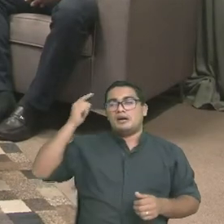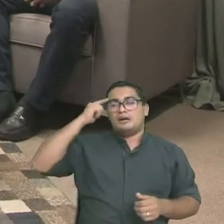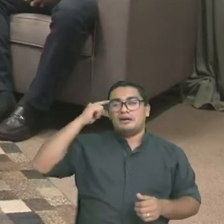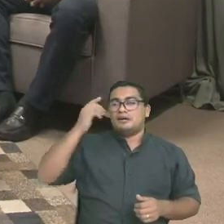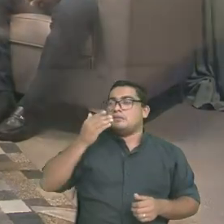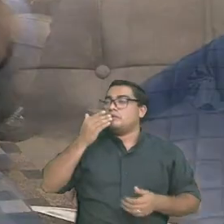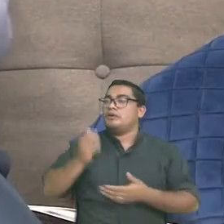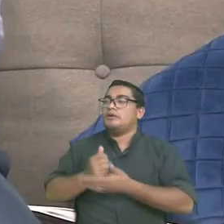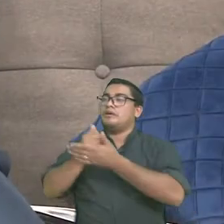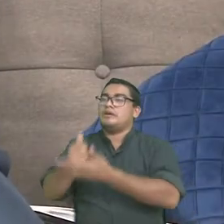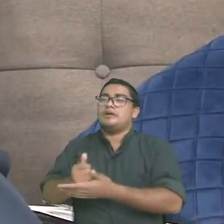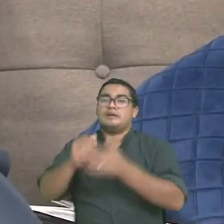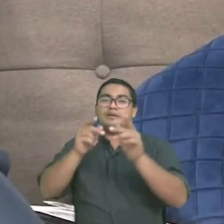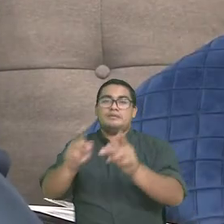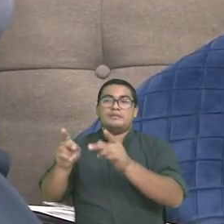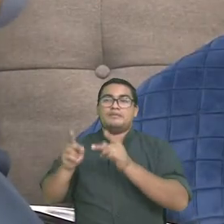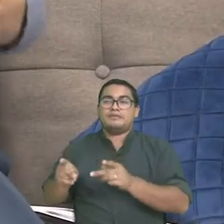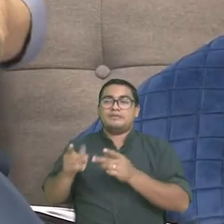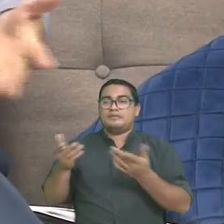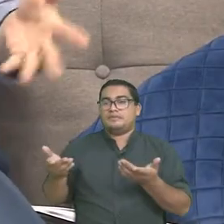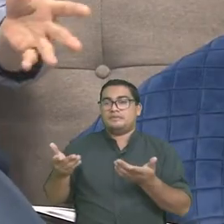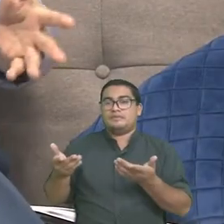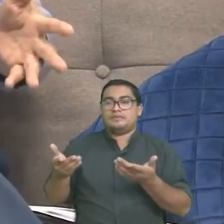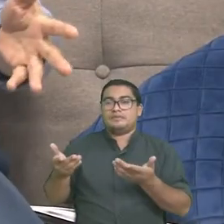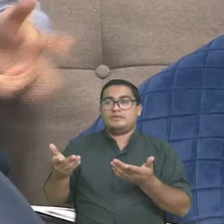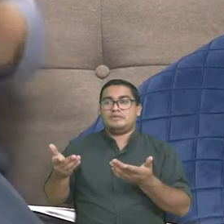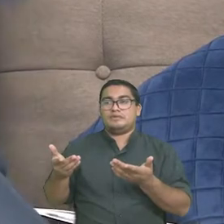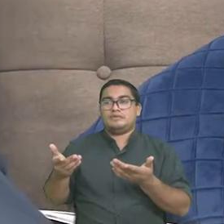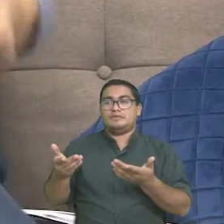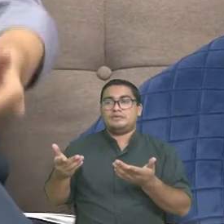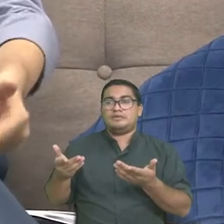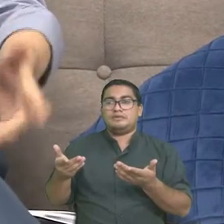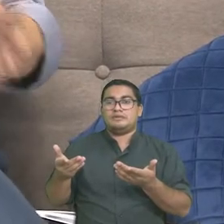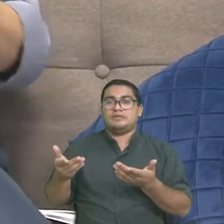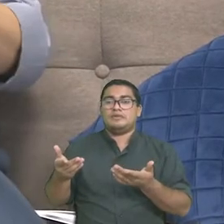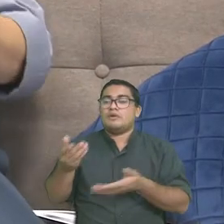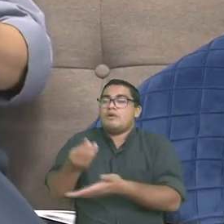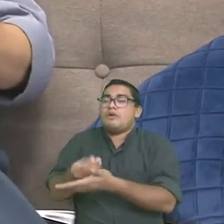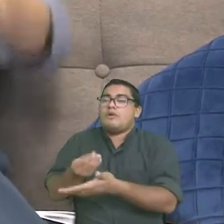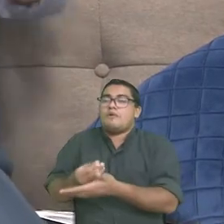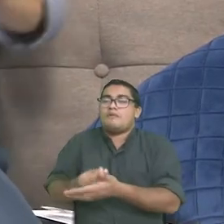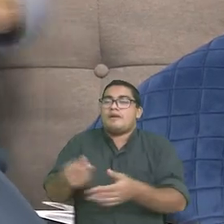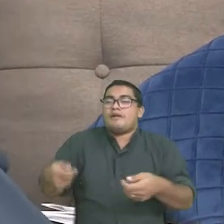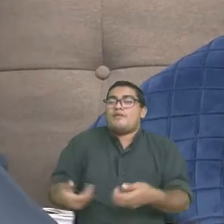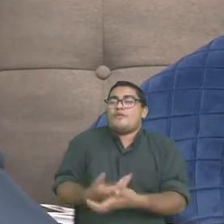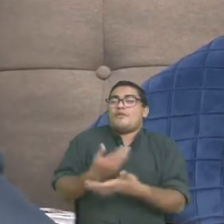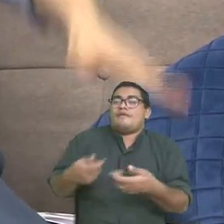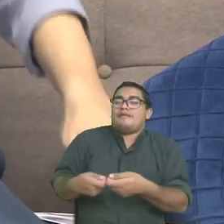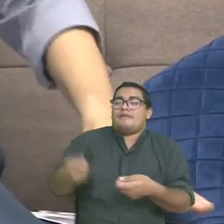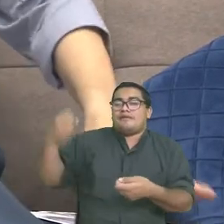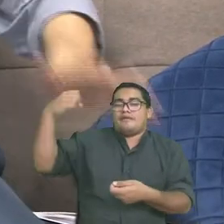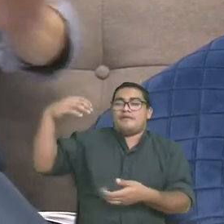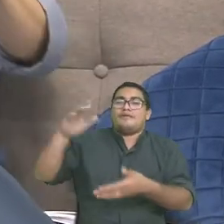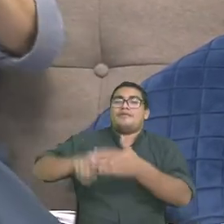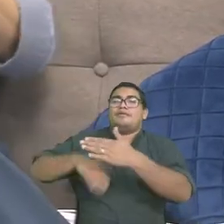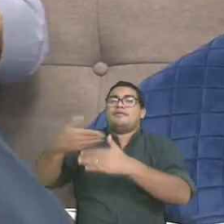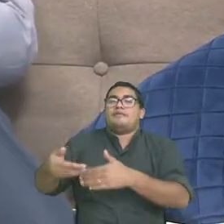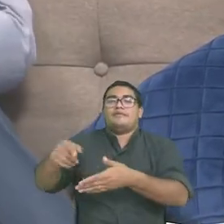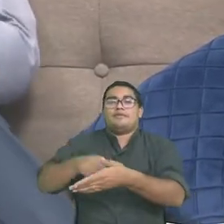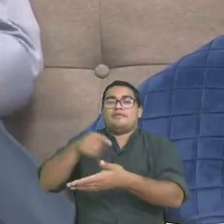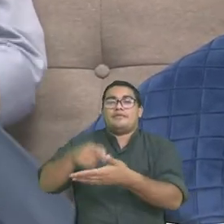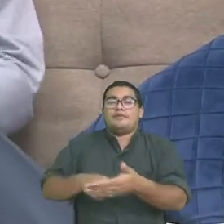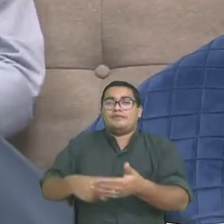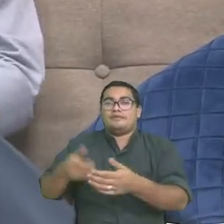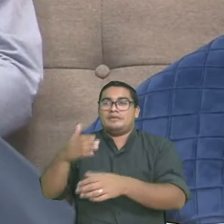con la gente del Tortuguero porque ya no quieren que el PLC siga gobernando el Tortuguero, lo quieren gobernar ustedes. Entonces, nosotros no vamos